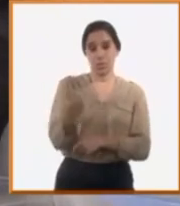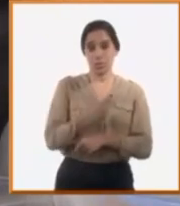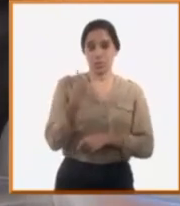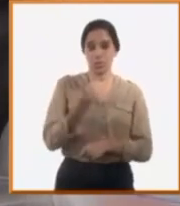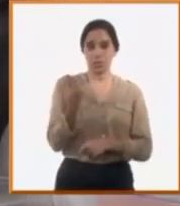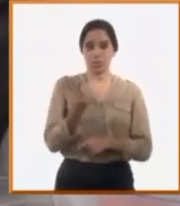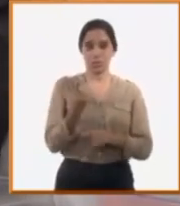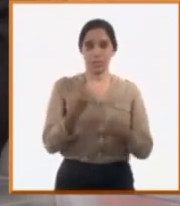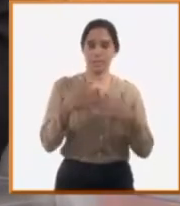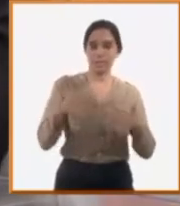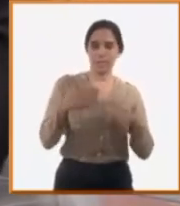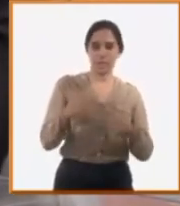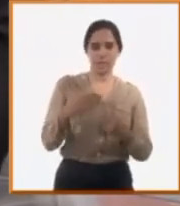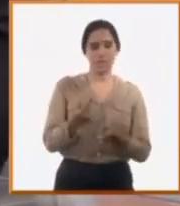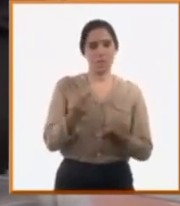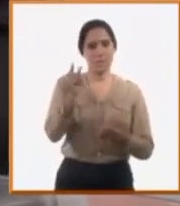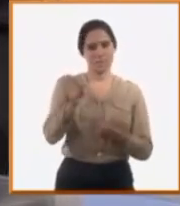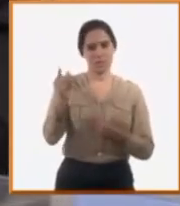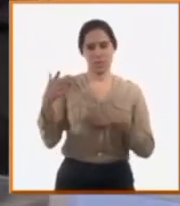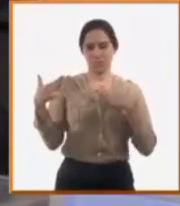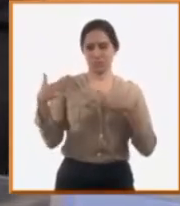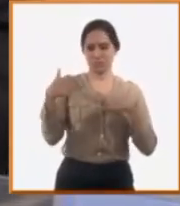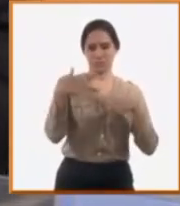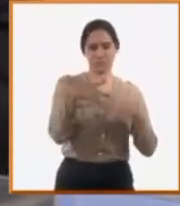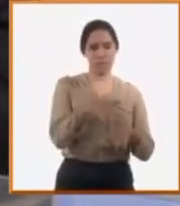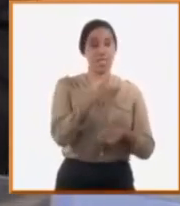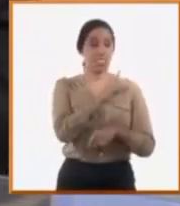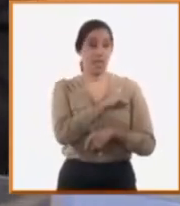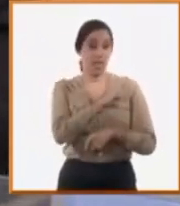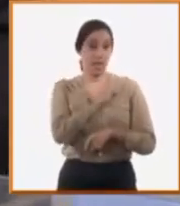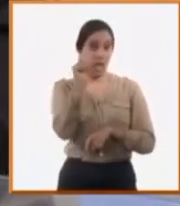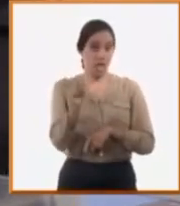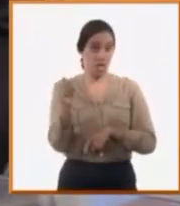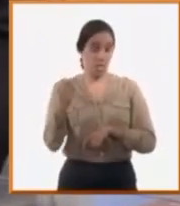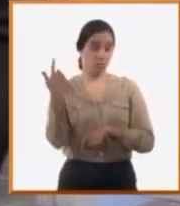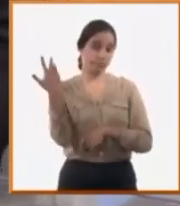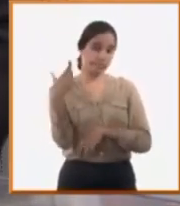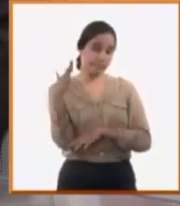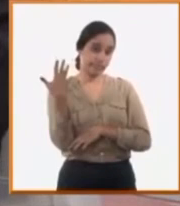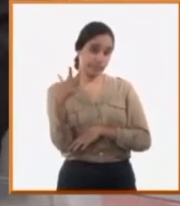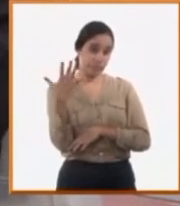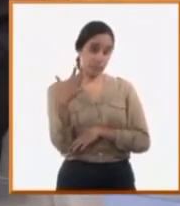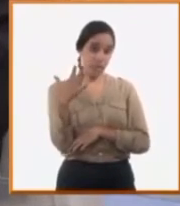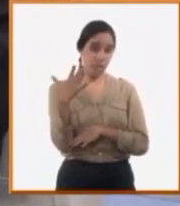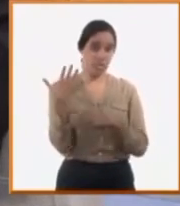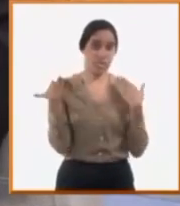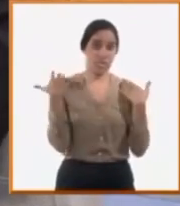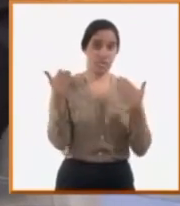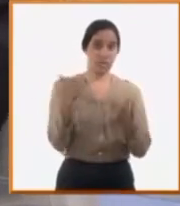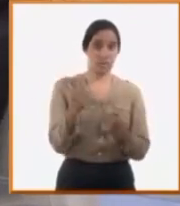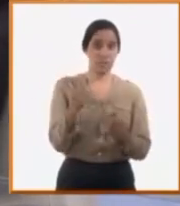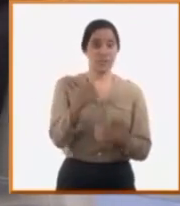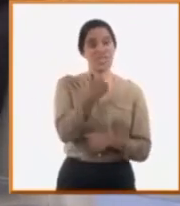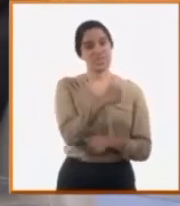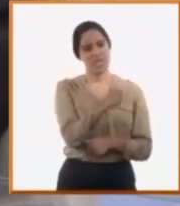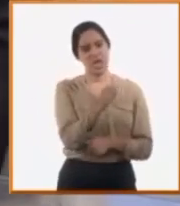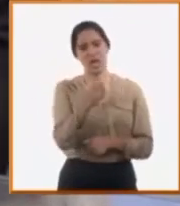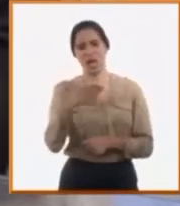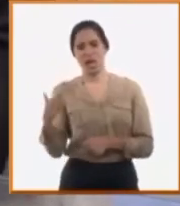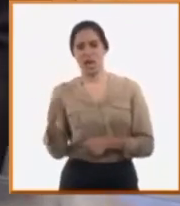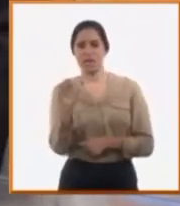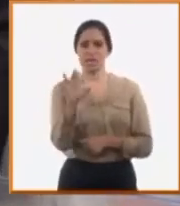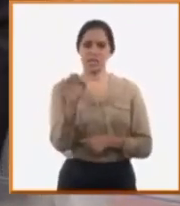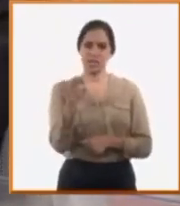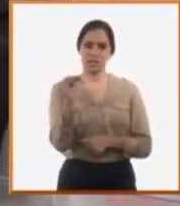cientos de delegados extranjeros muchos de ellos autoridades estamos esperando Entre 10 y 15 ministros una cifra similar de